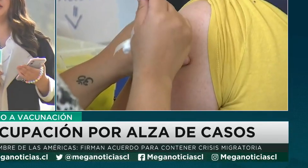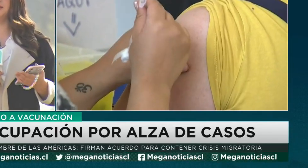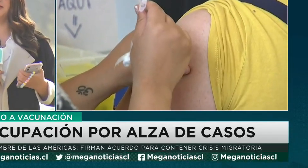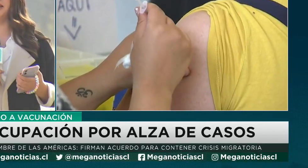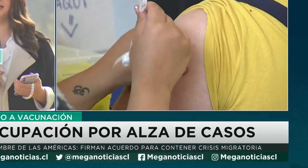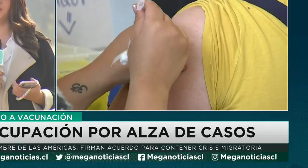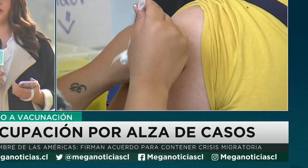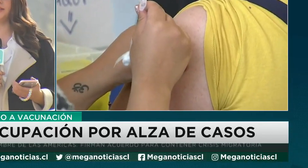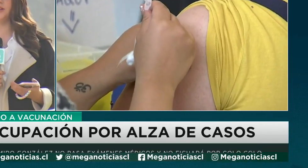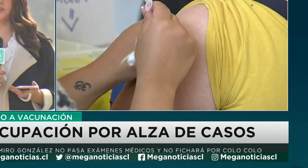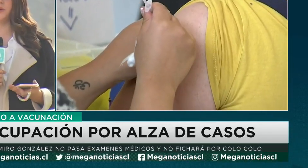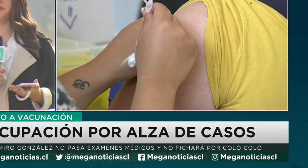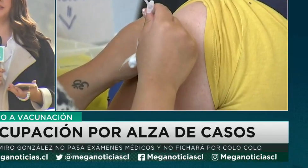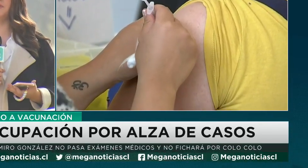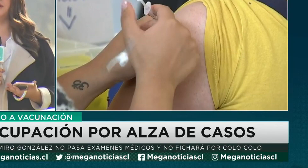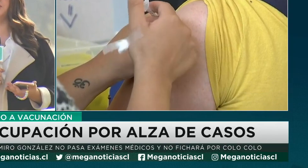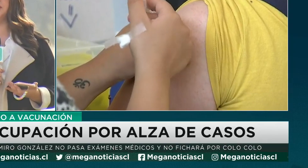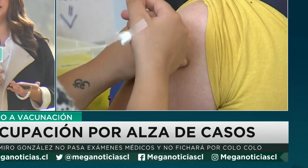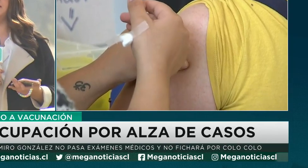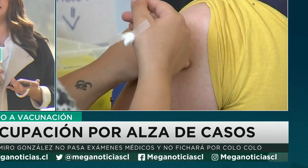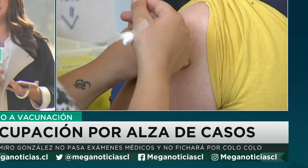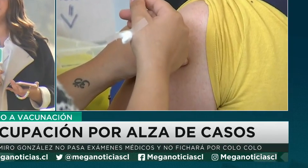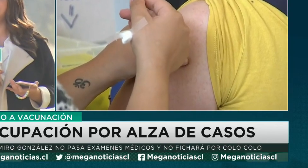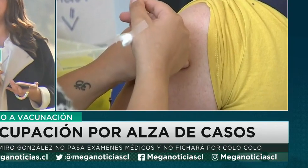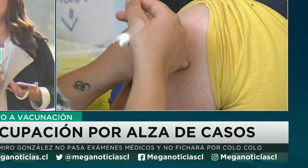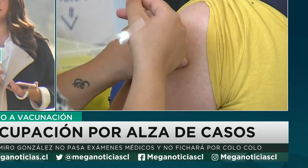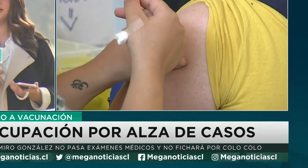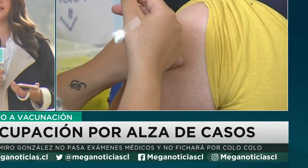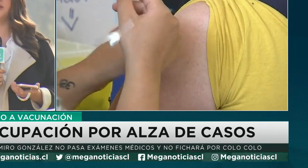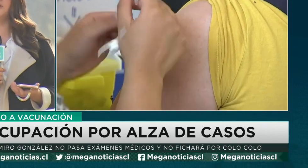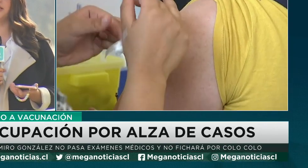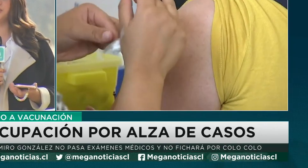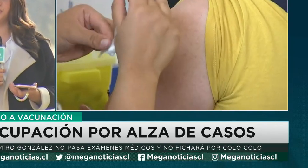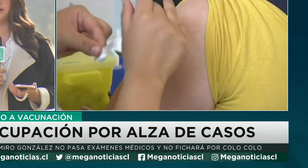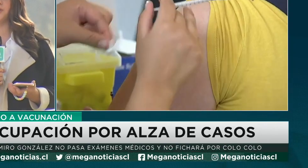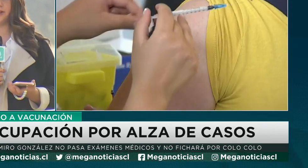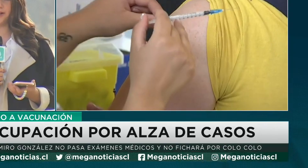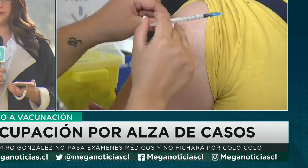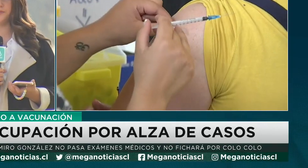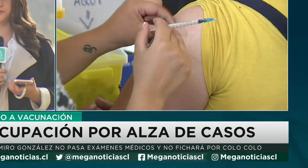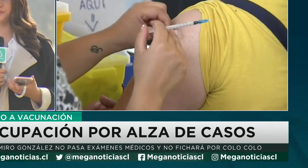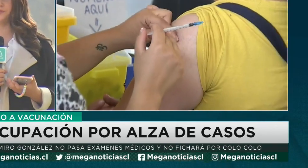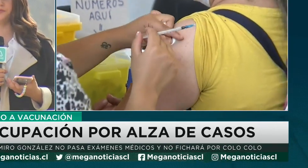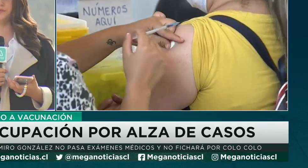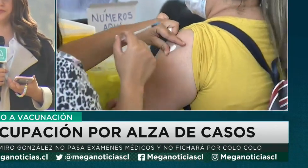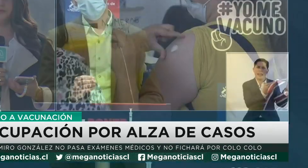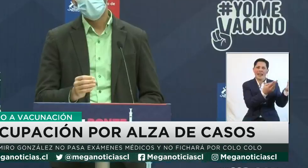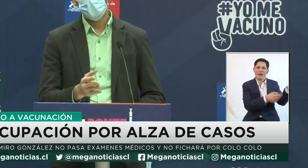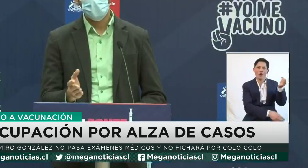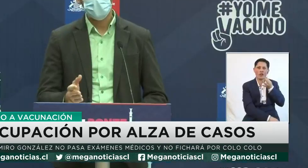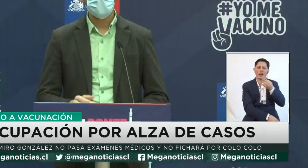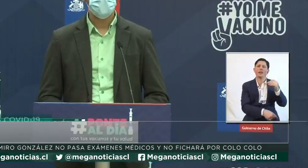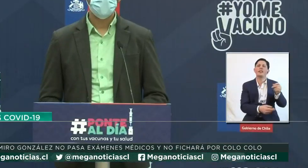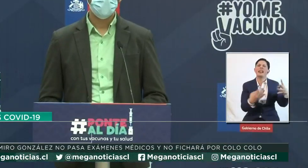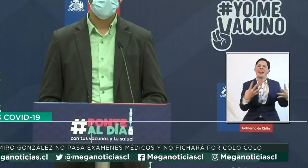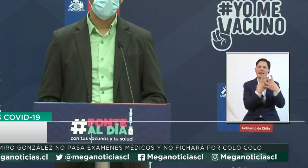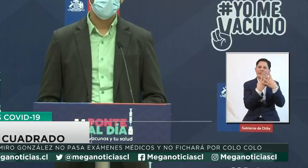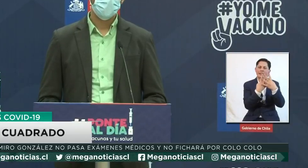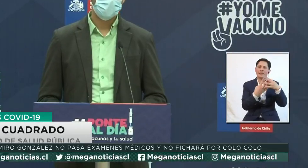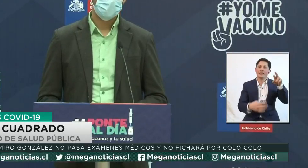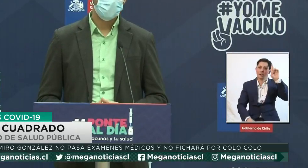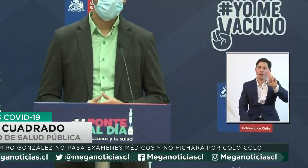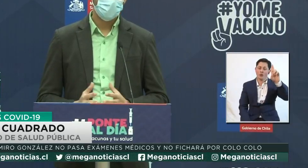primera, segunda, tercera y cuarta dosis. Pasemos a escuchar las declaraciones del subsecretario Cristóbal Cuadrado. Quiero recordarles